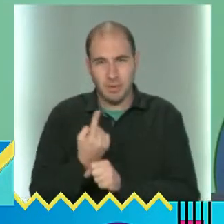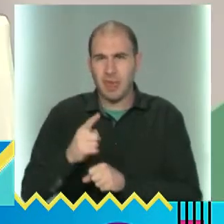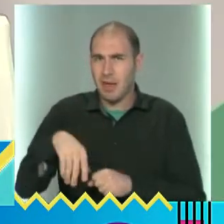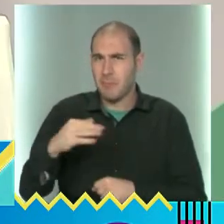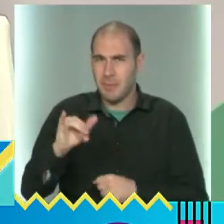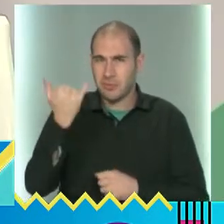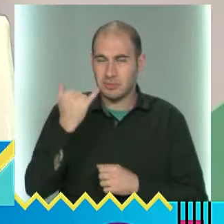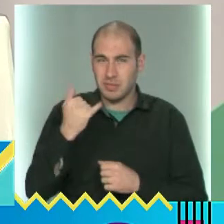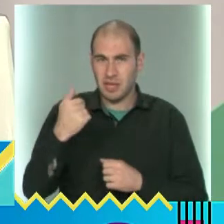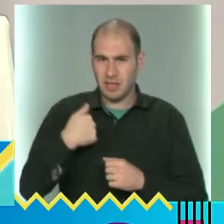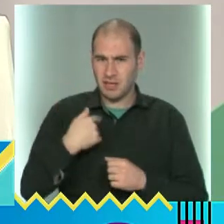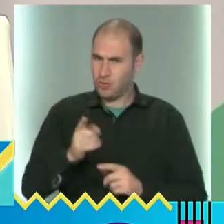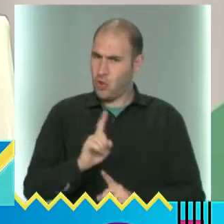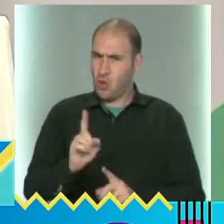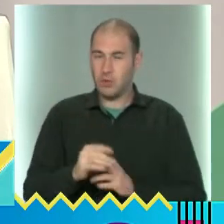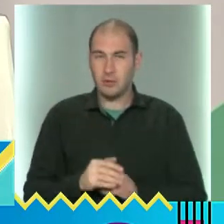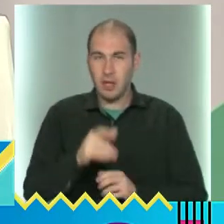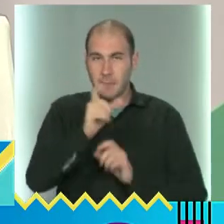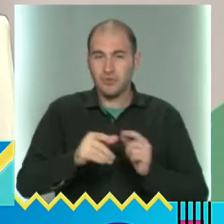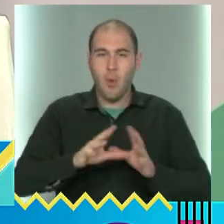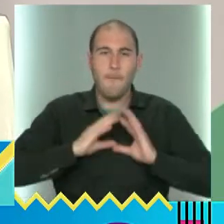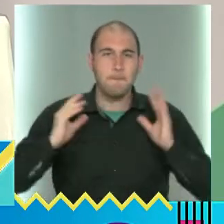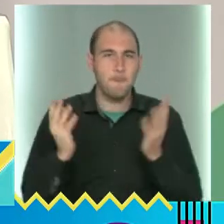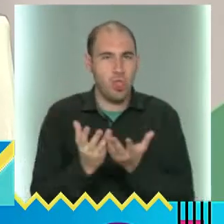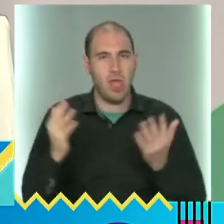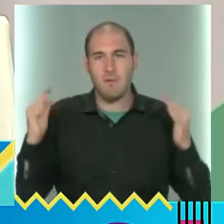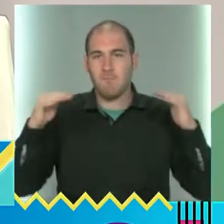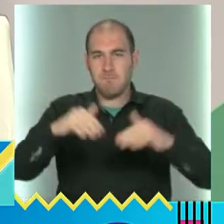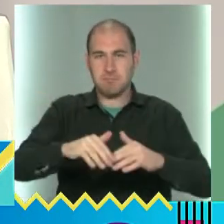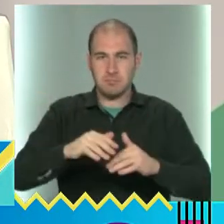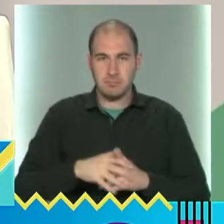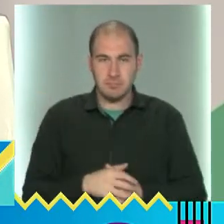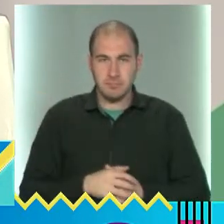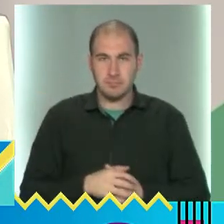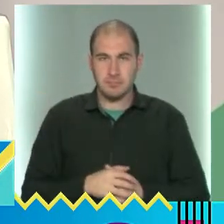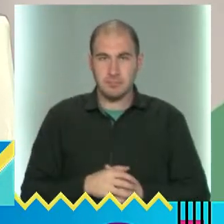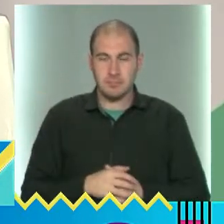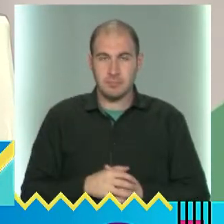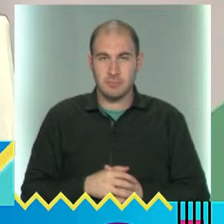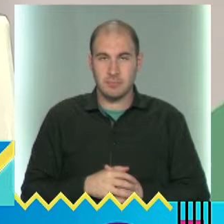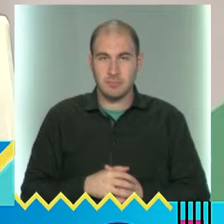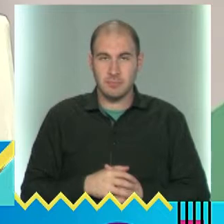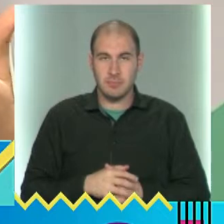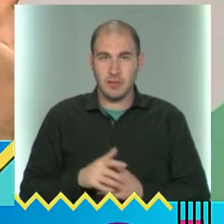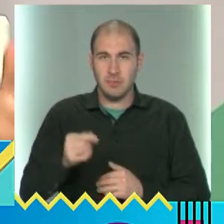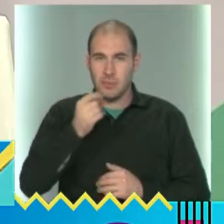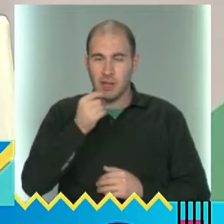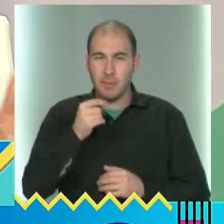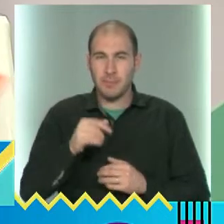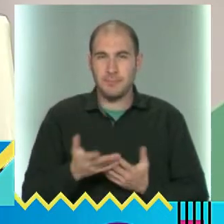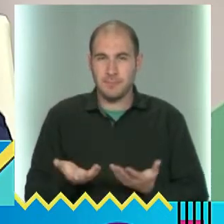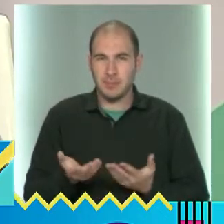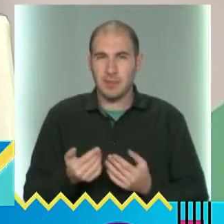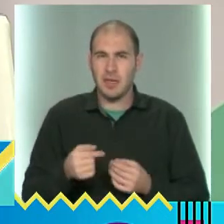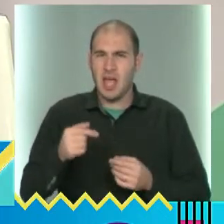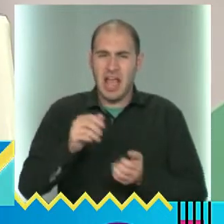cuenta de que no era para nada así, que hay gente de todos lados que ha ido sin siquiera mucho background, digamos,